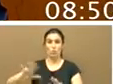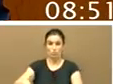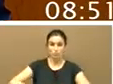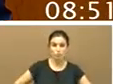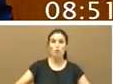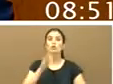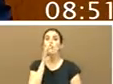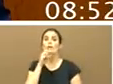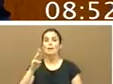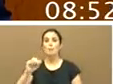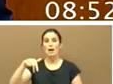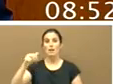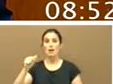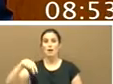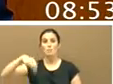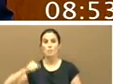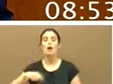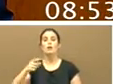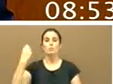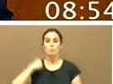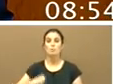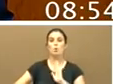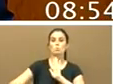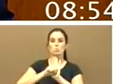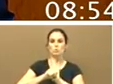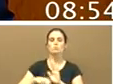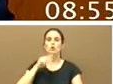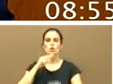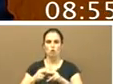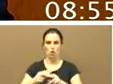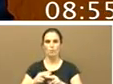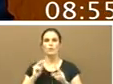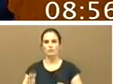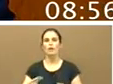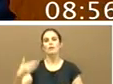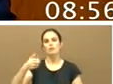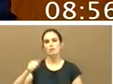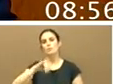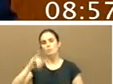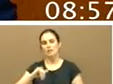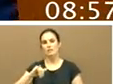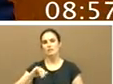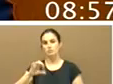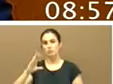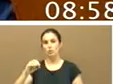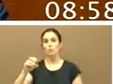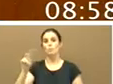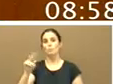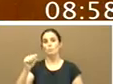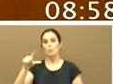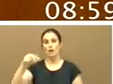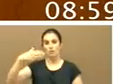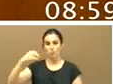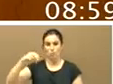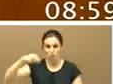se sigue teniendo la moneda con el nombre de Vasco Núñez de Balboa. Se sigue utilizando el Balboa. ¿Historia de qué